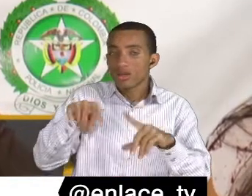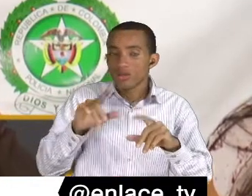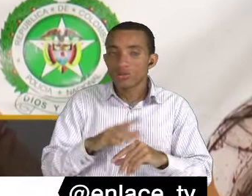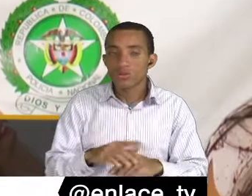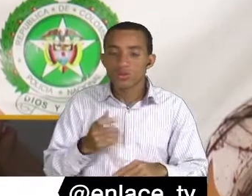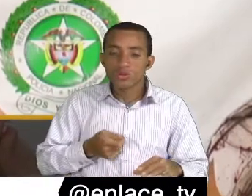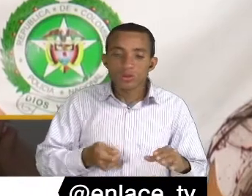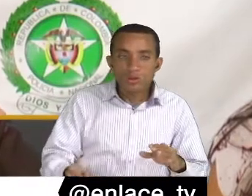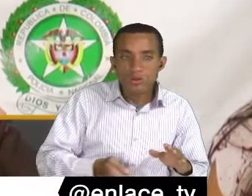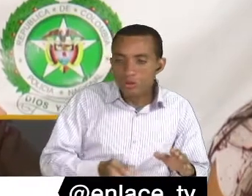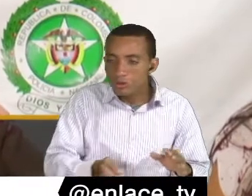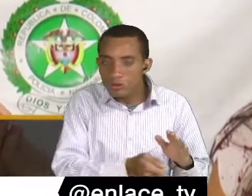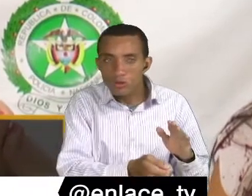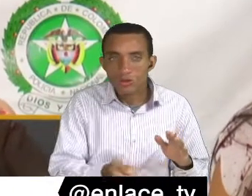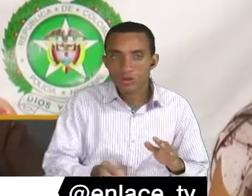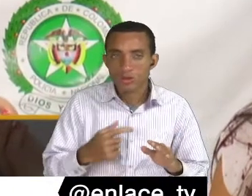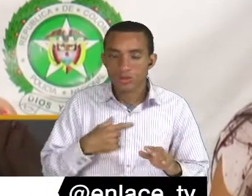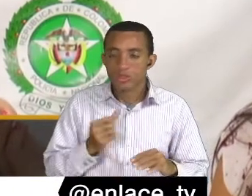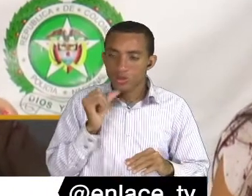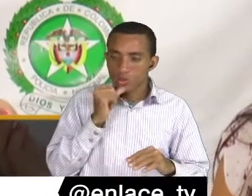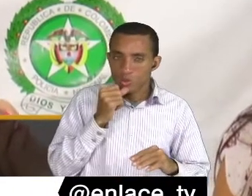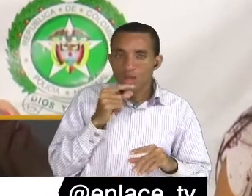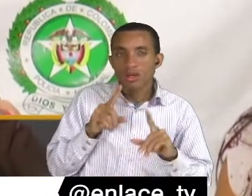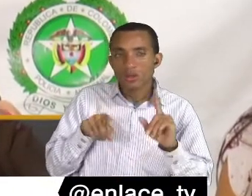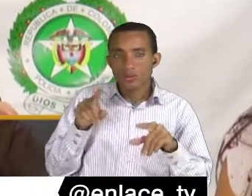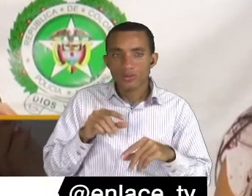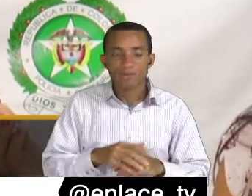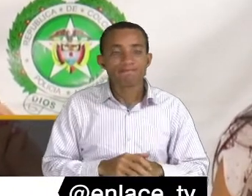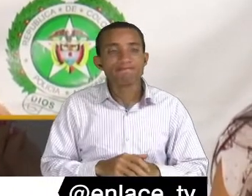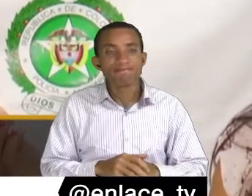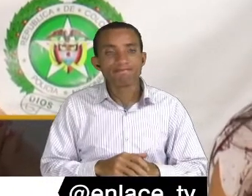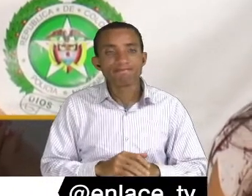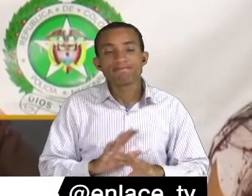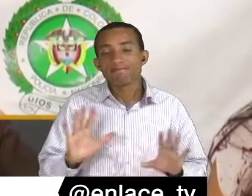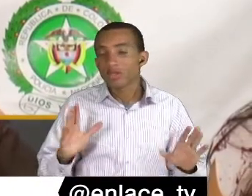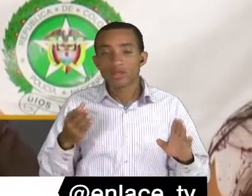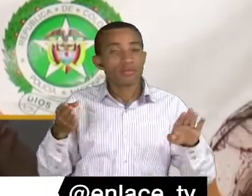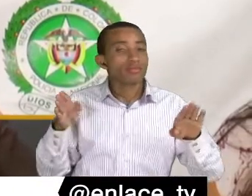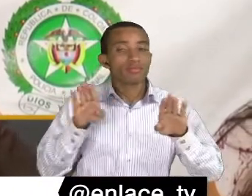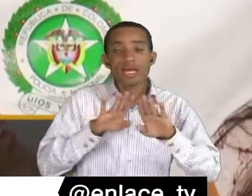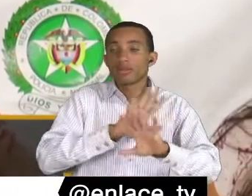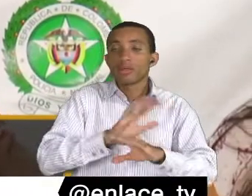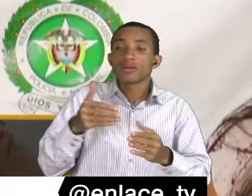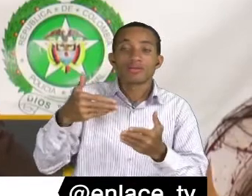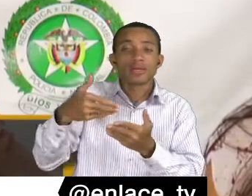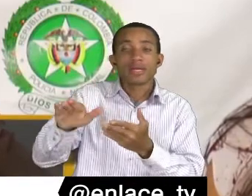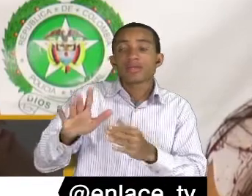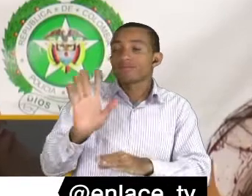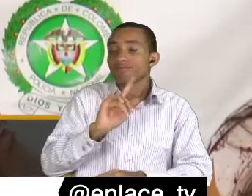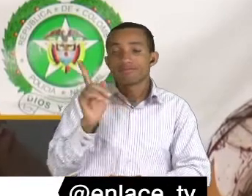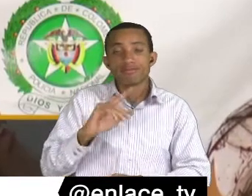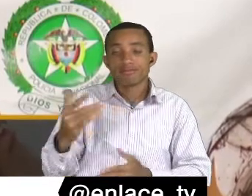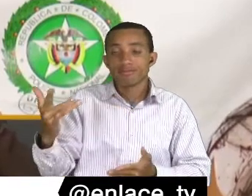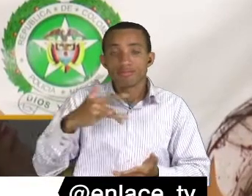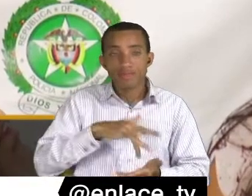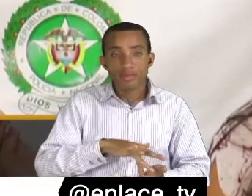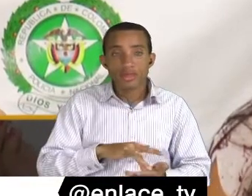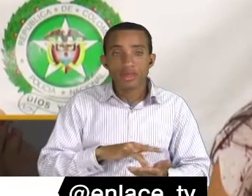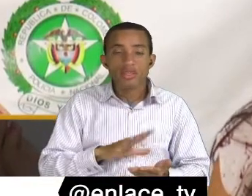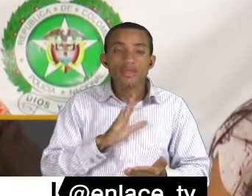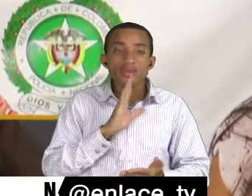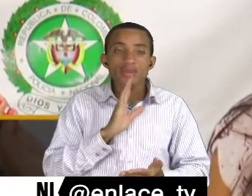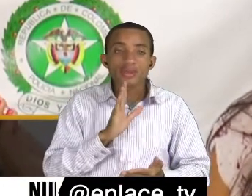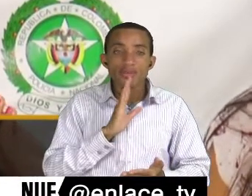objeto cortopunzante. En razón a esto, pues se toma la determinación de este cierre de fronteras, solamente se permitirá el ingreso de los